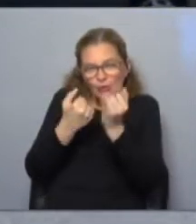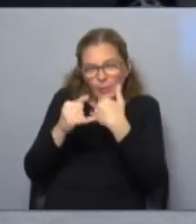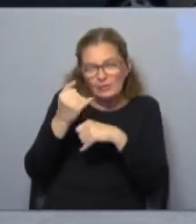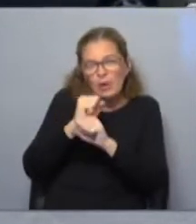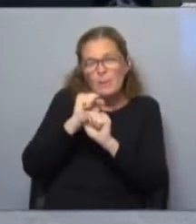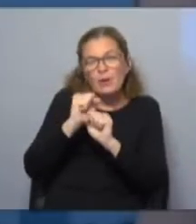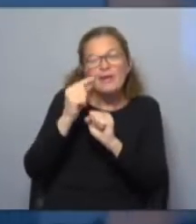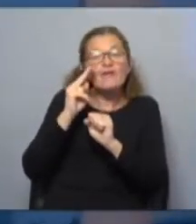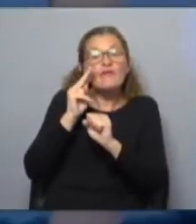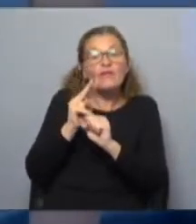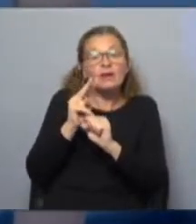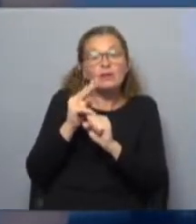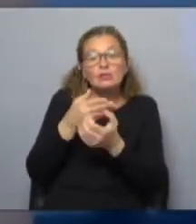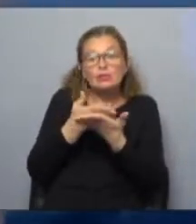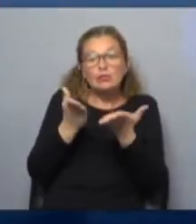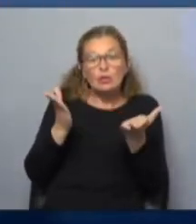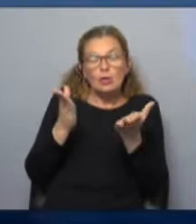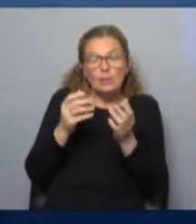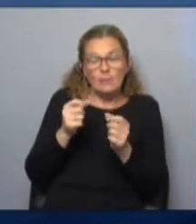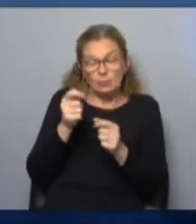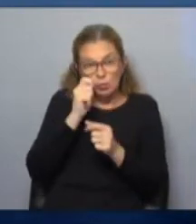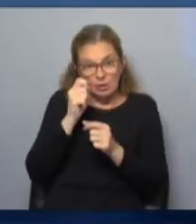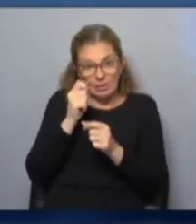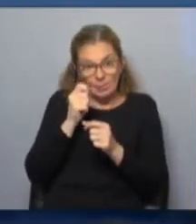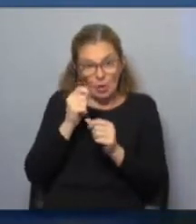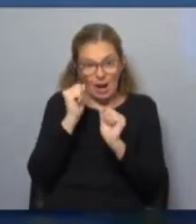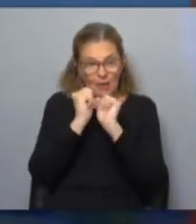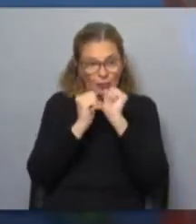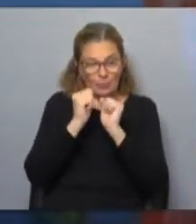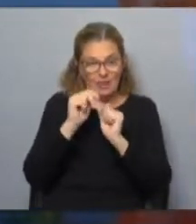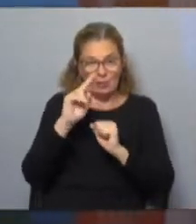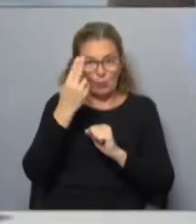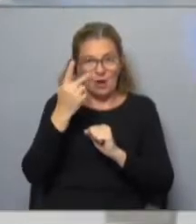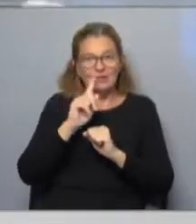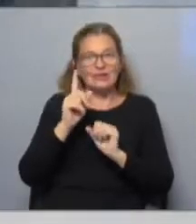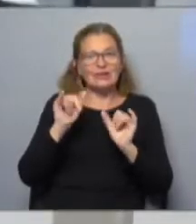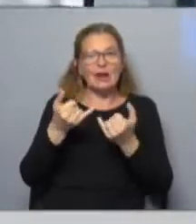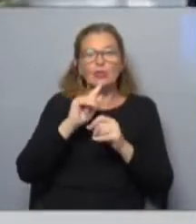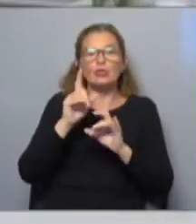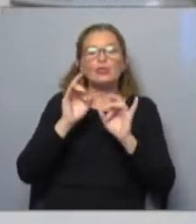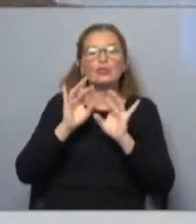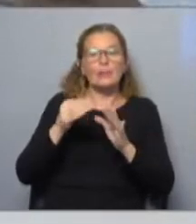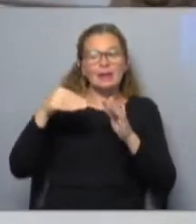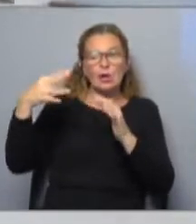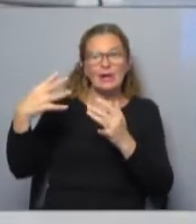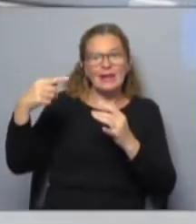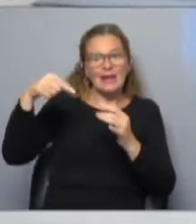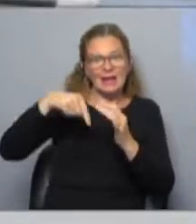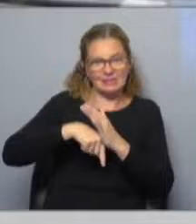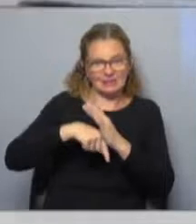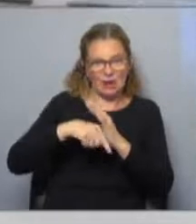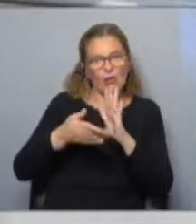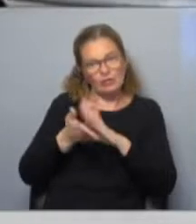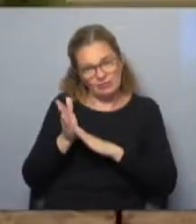medir todo el impacto del turismo en la actividad económica del país, ya no solo en las divisas que ingresan o que